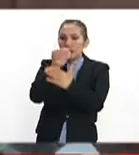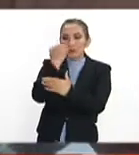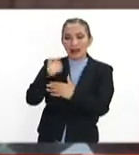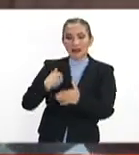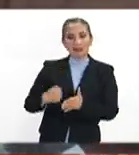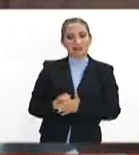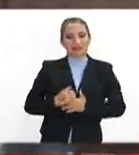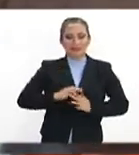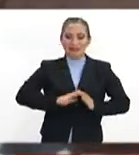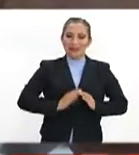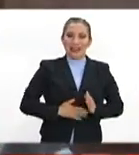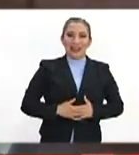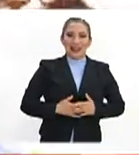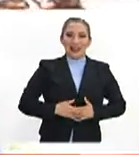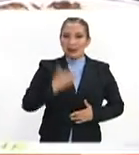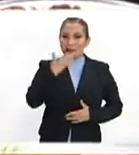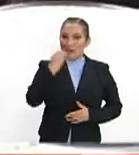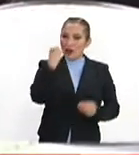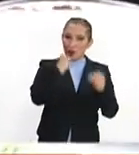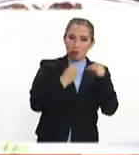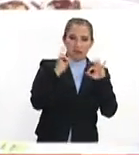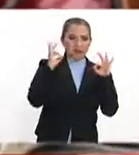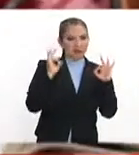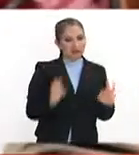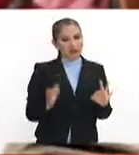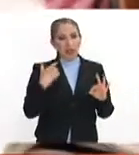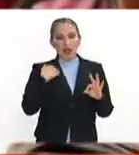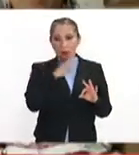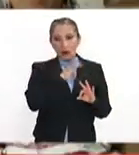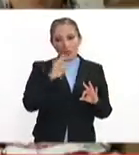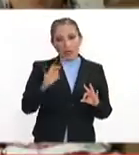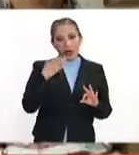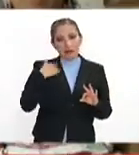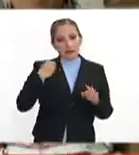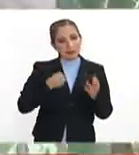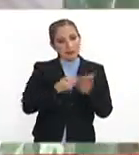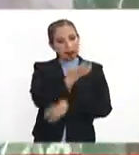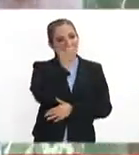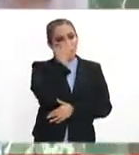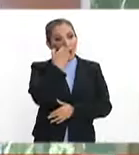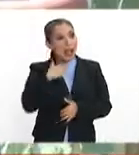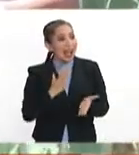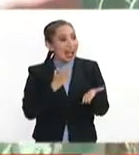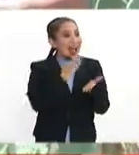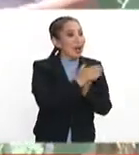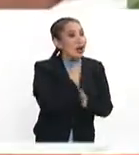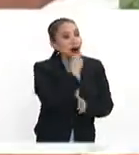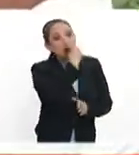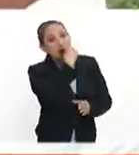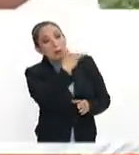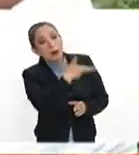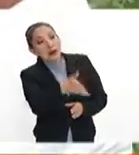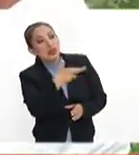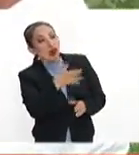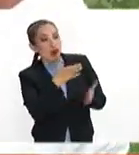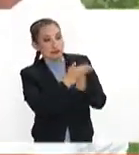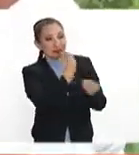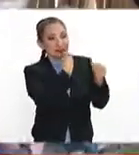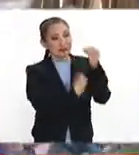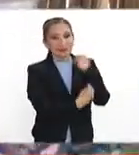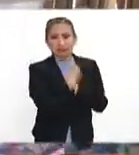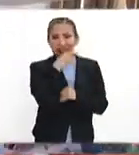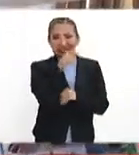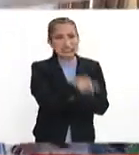un desayuno caliente, claro, que vayan con la posibilidad de salir de la escuela y encontrar también este comedor.